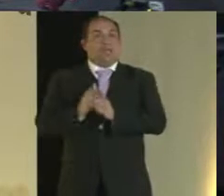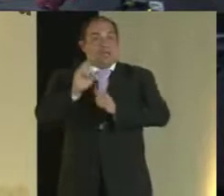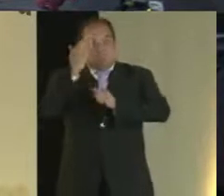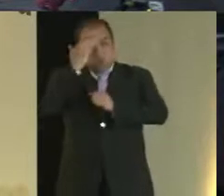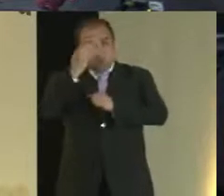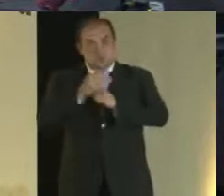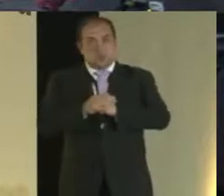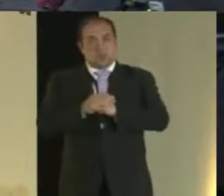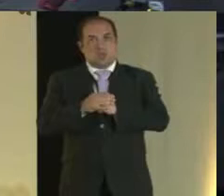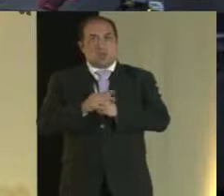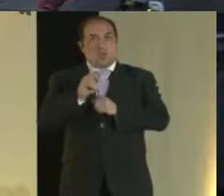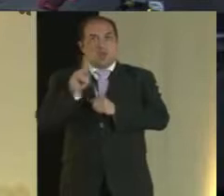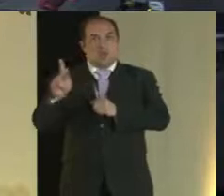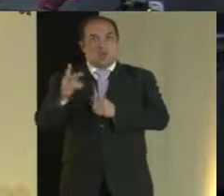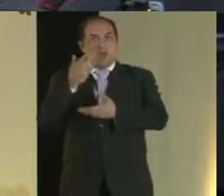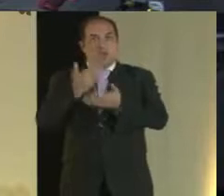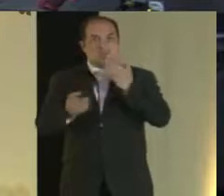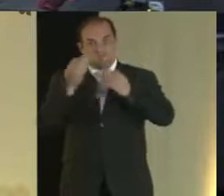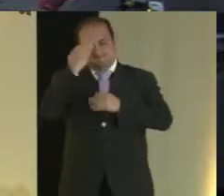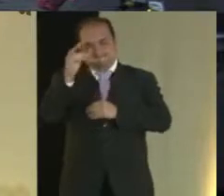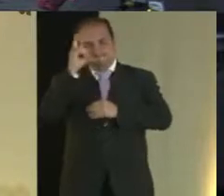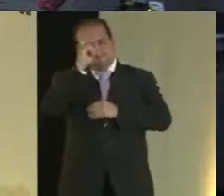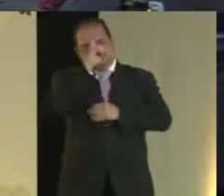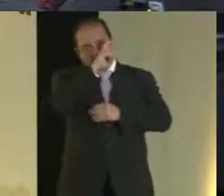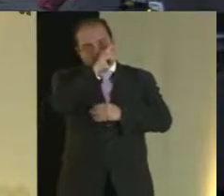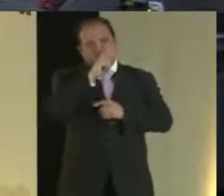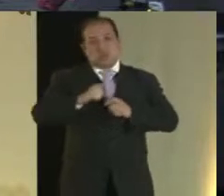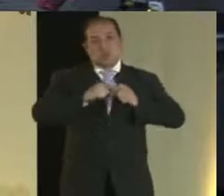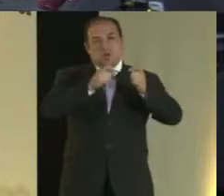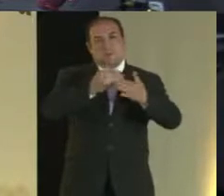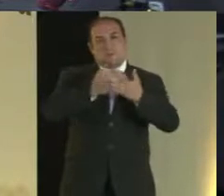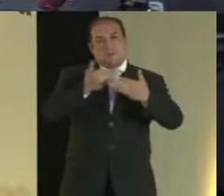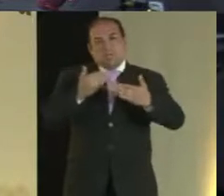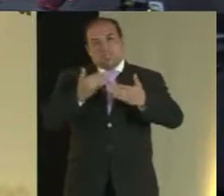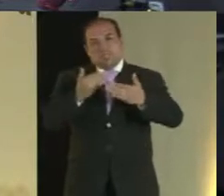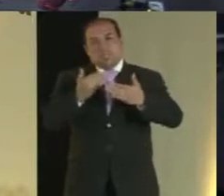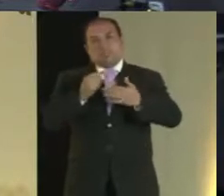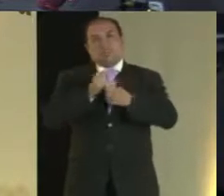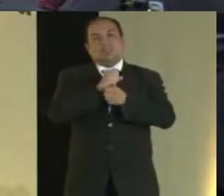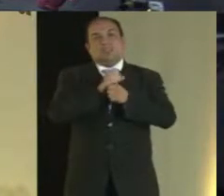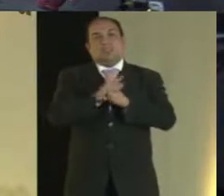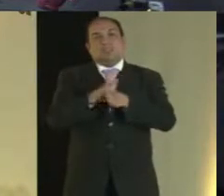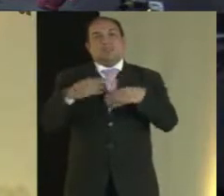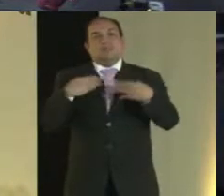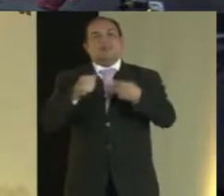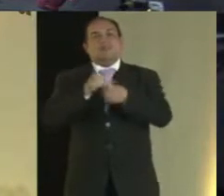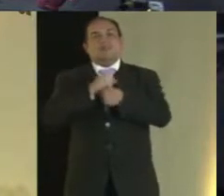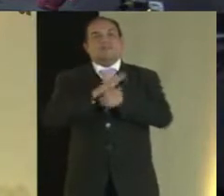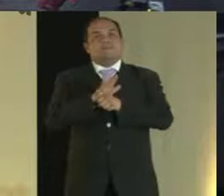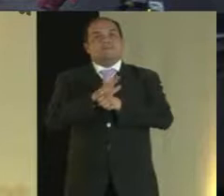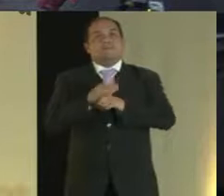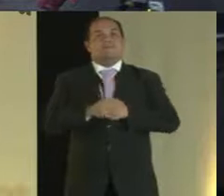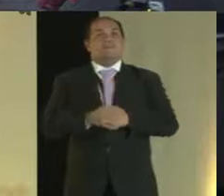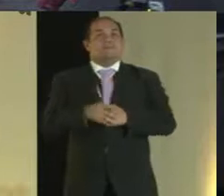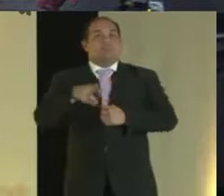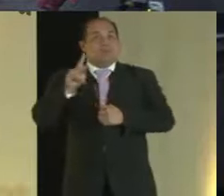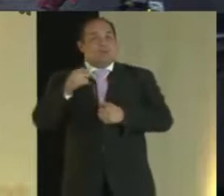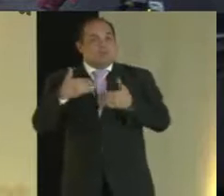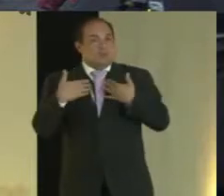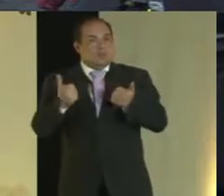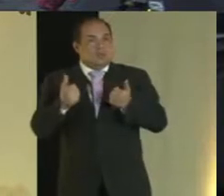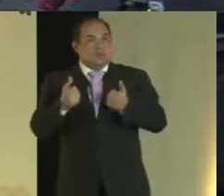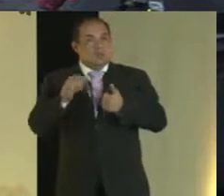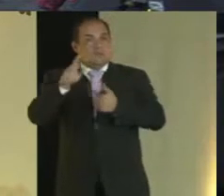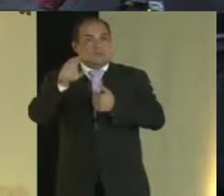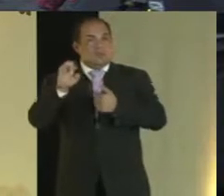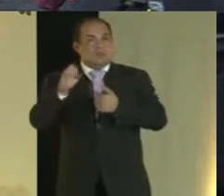una edición en momentos difíciles, porque lo entregué un poco antes de la pandemia, pero entiendo que el